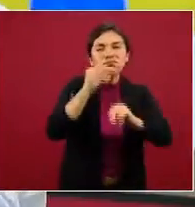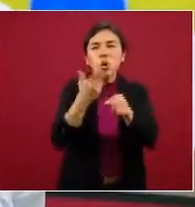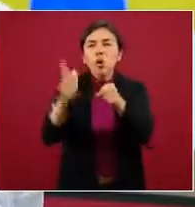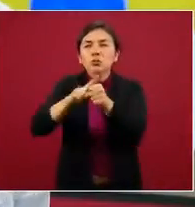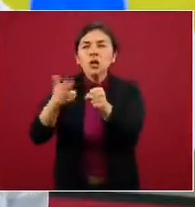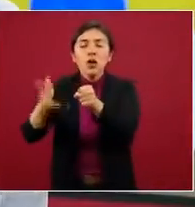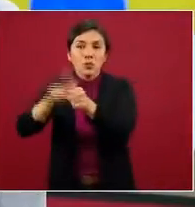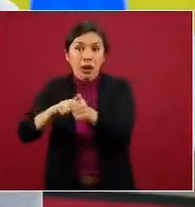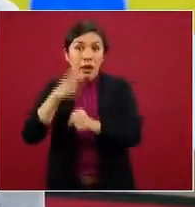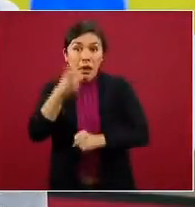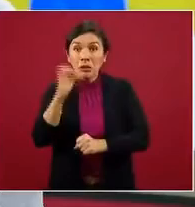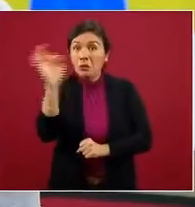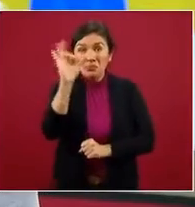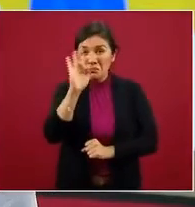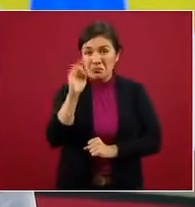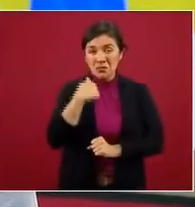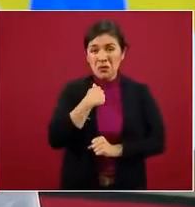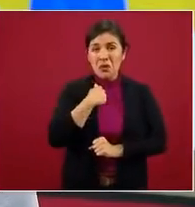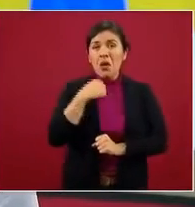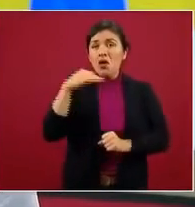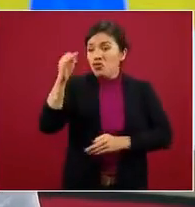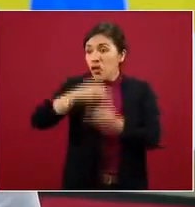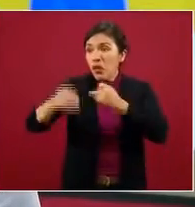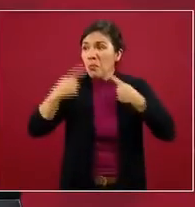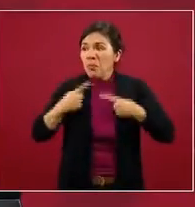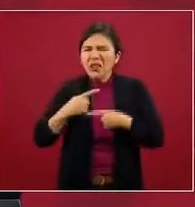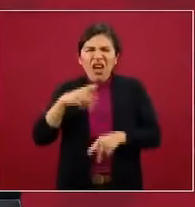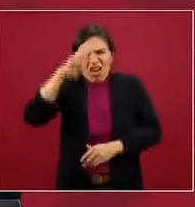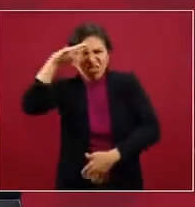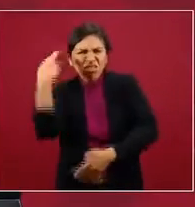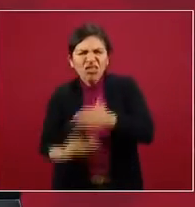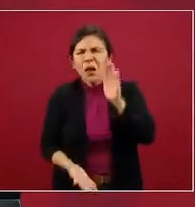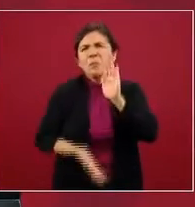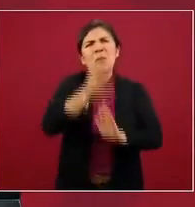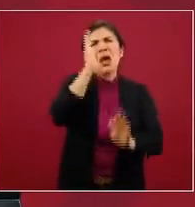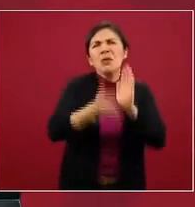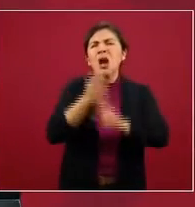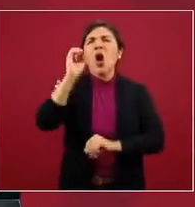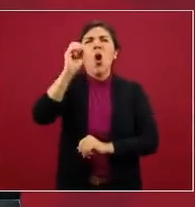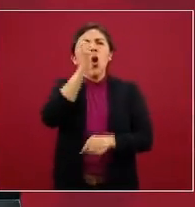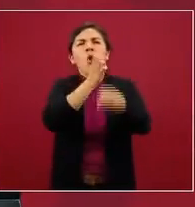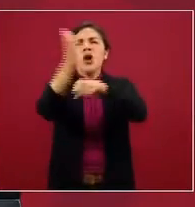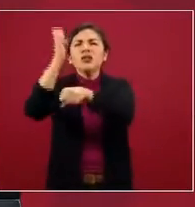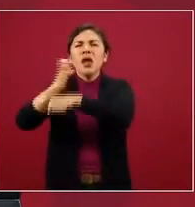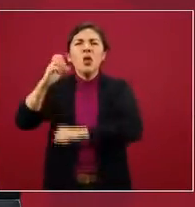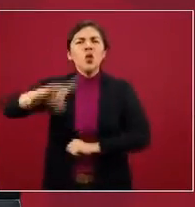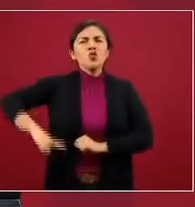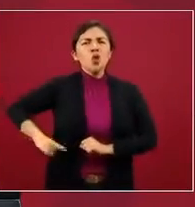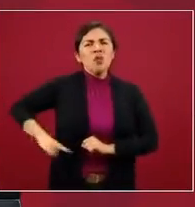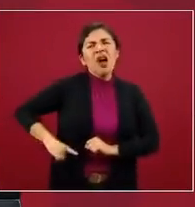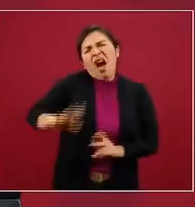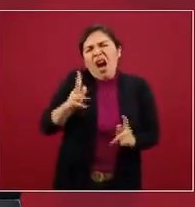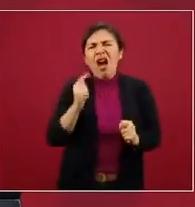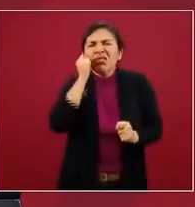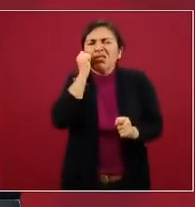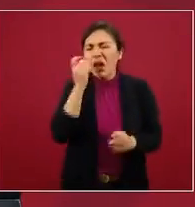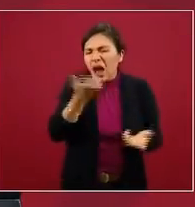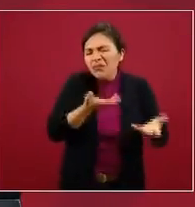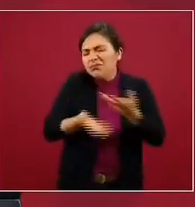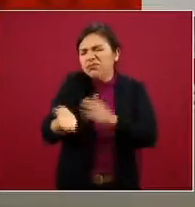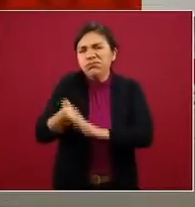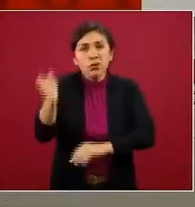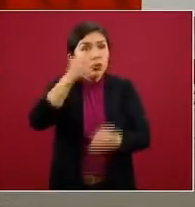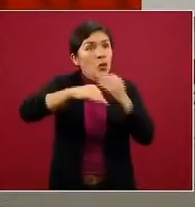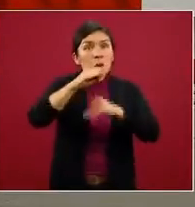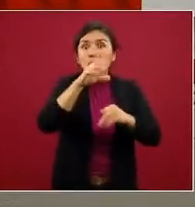hospitalaria. Pero esto no lo hubiéramos logrado sin la colaboración, desde luego, de las autoridades estatales de salud